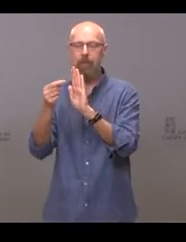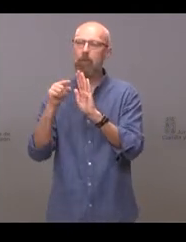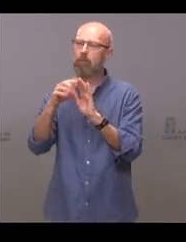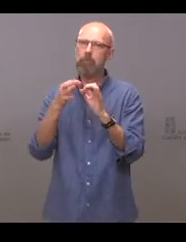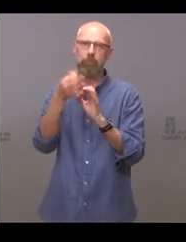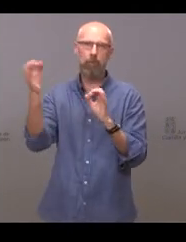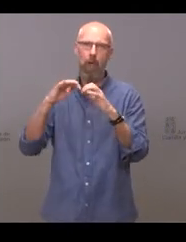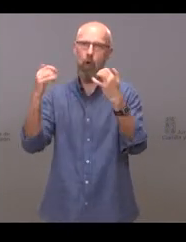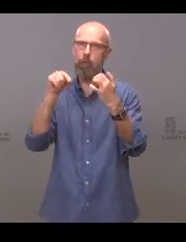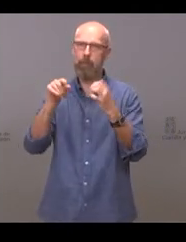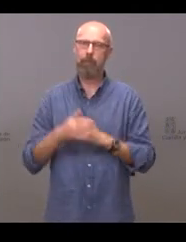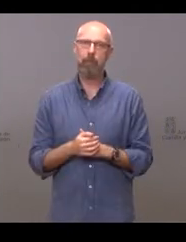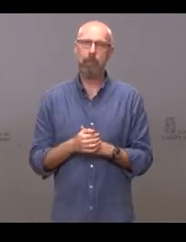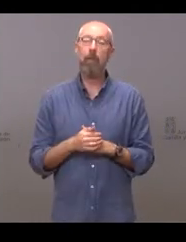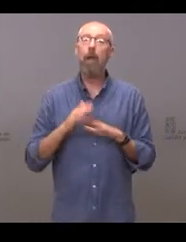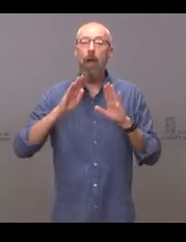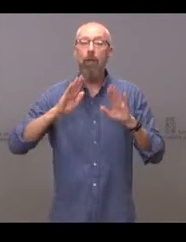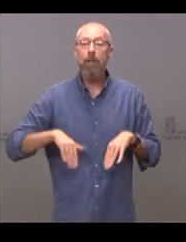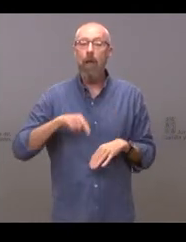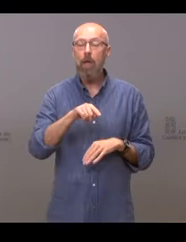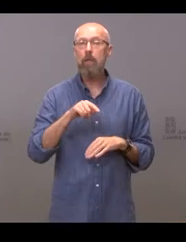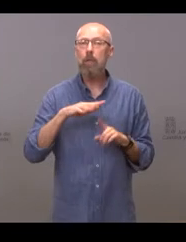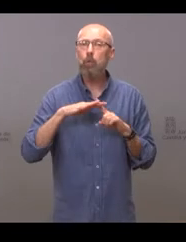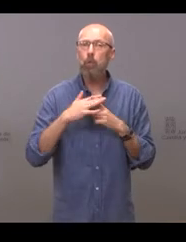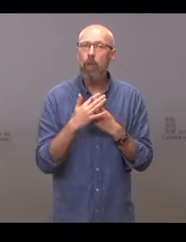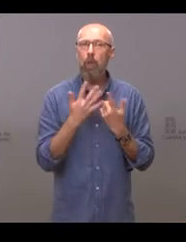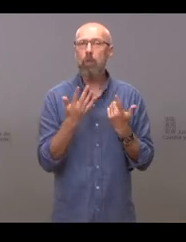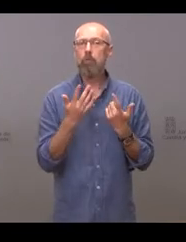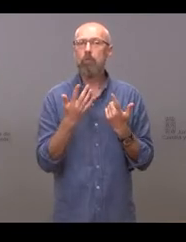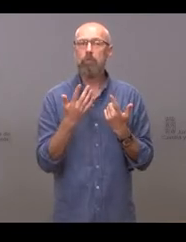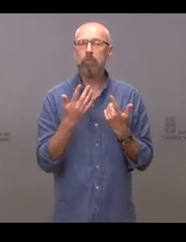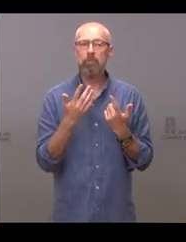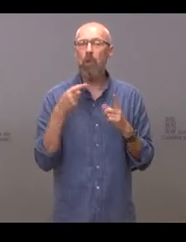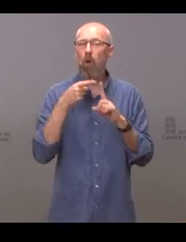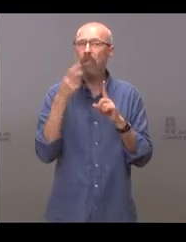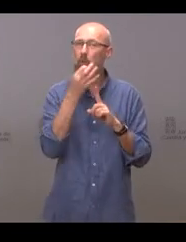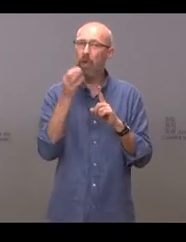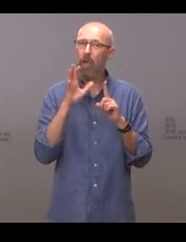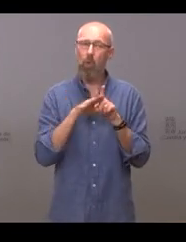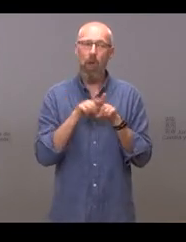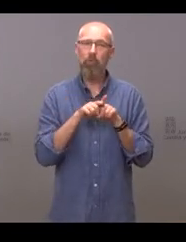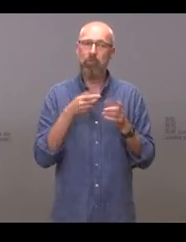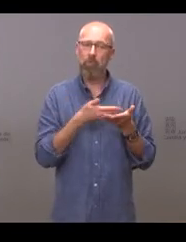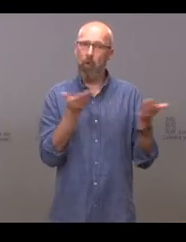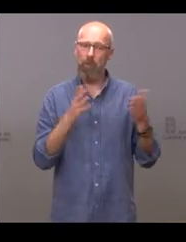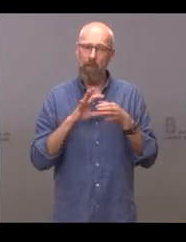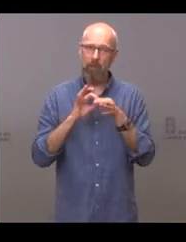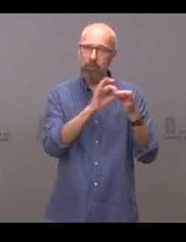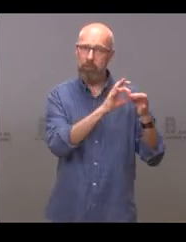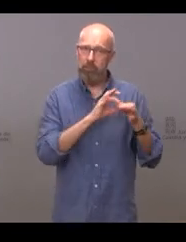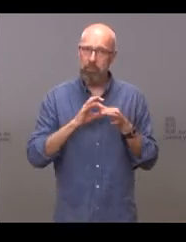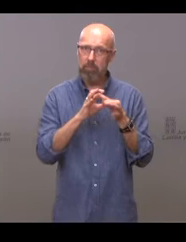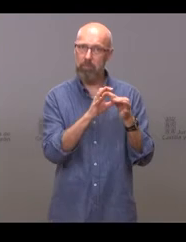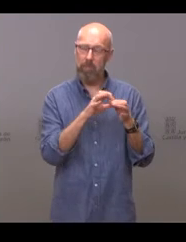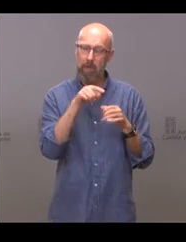y al final nos llega a una situación que creo que lo que buscamos es la concordia entre entre todos aunque aunque discrepemos no pero esa concordia es